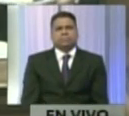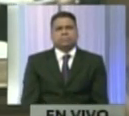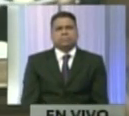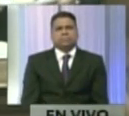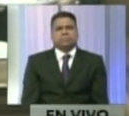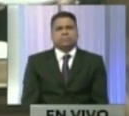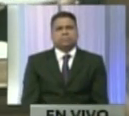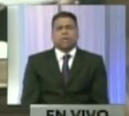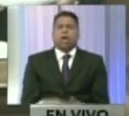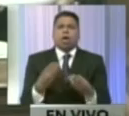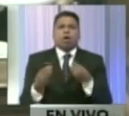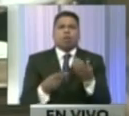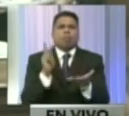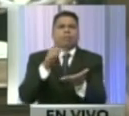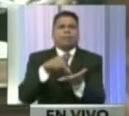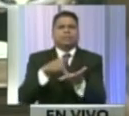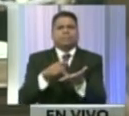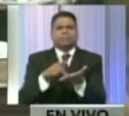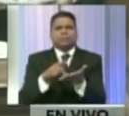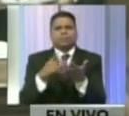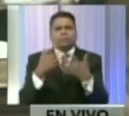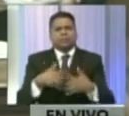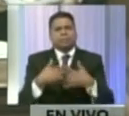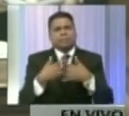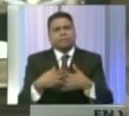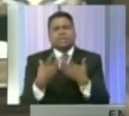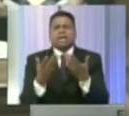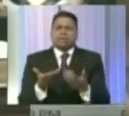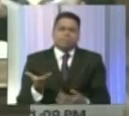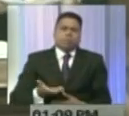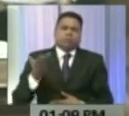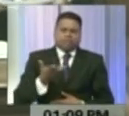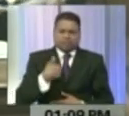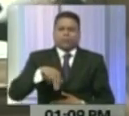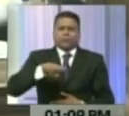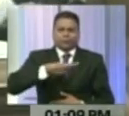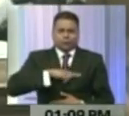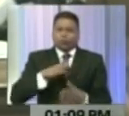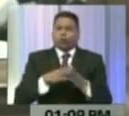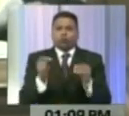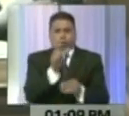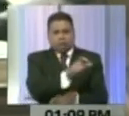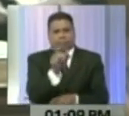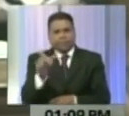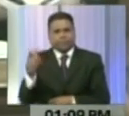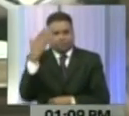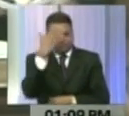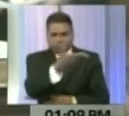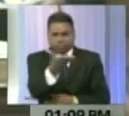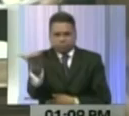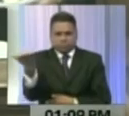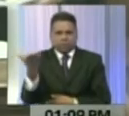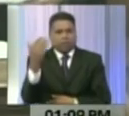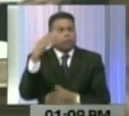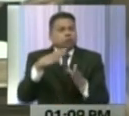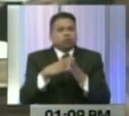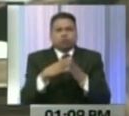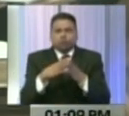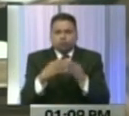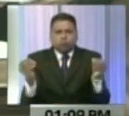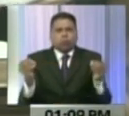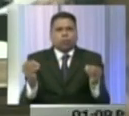Sí. Mira, es muy importante que nosotros, todos, de verdad, y